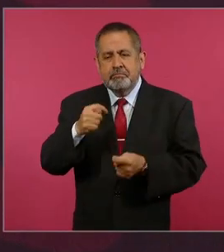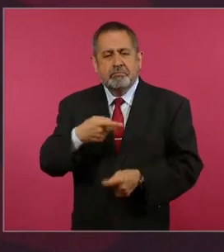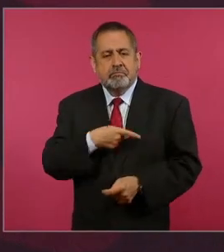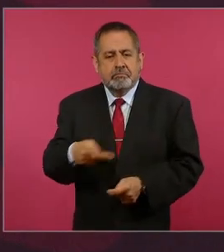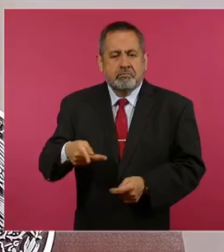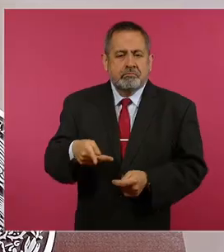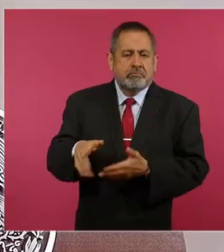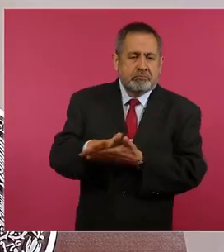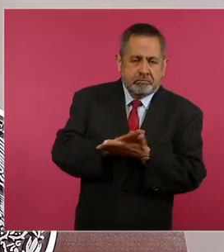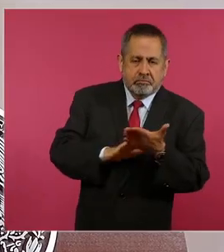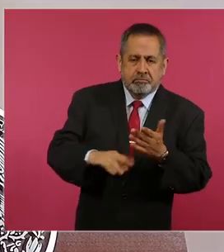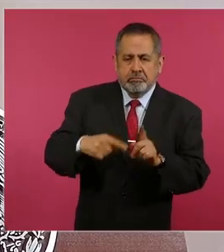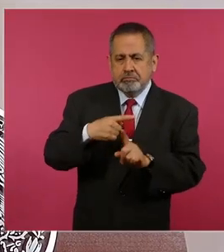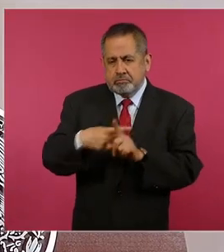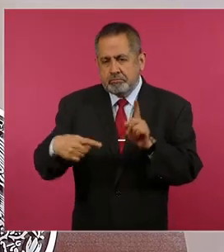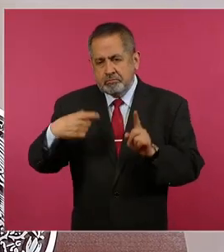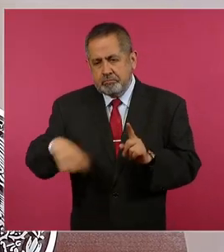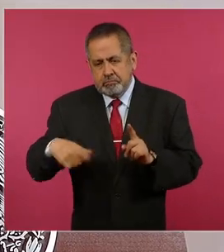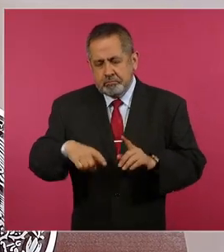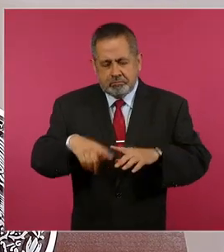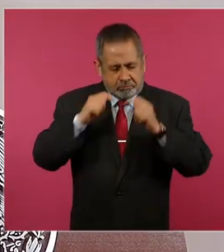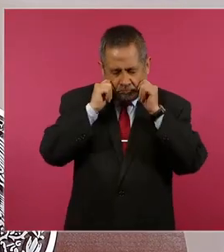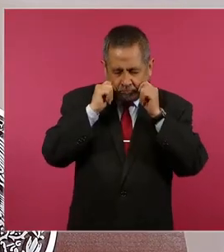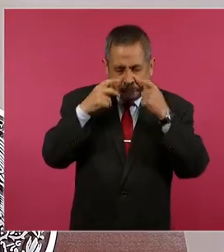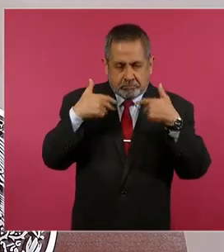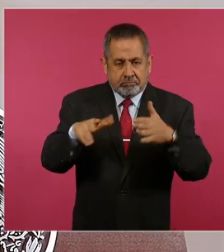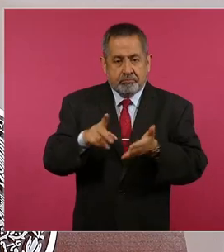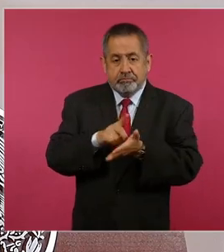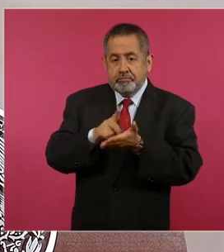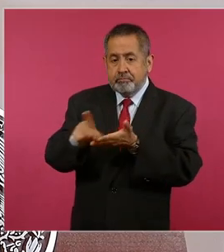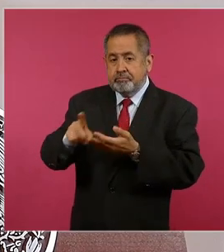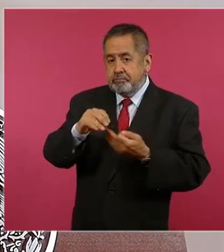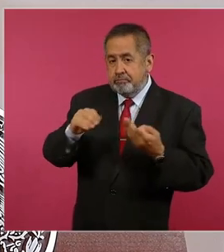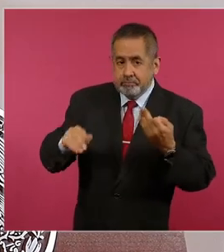económica o social de las personas.